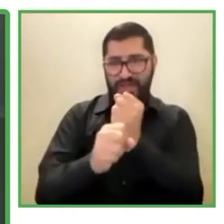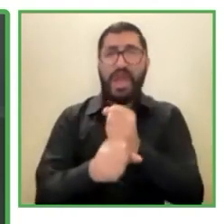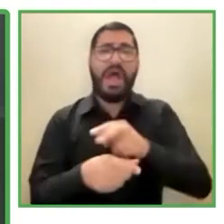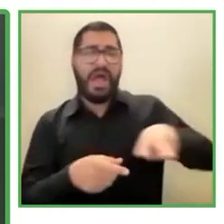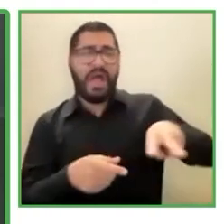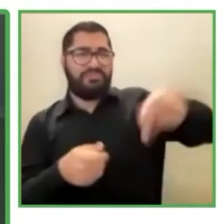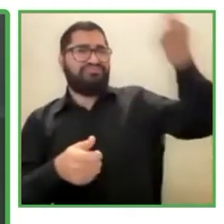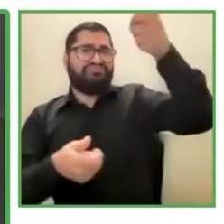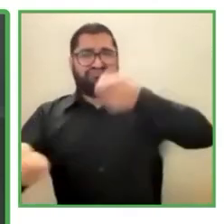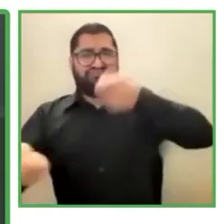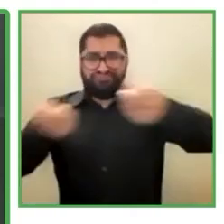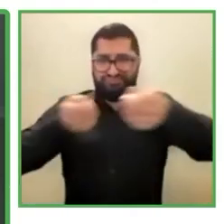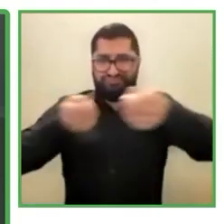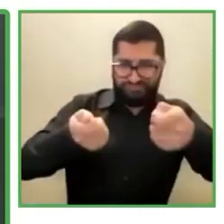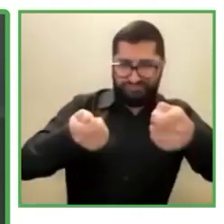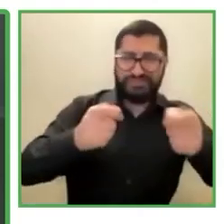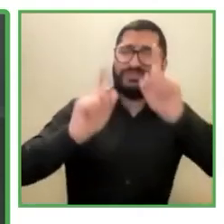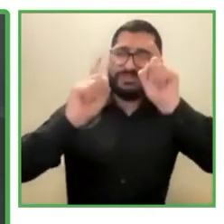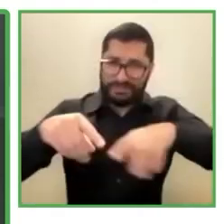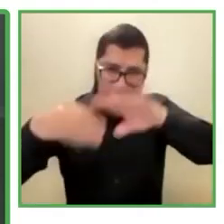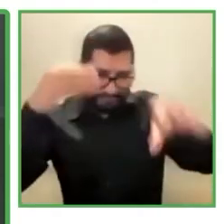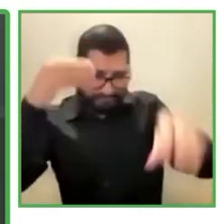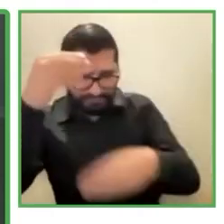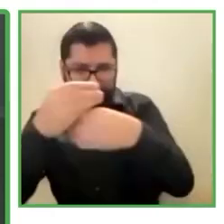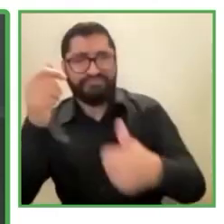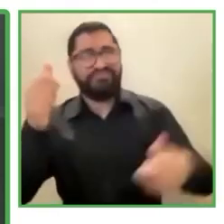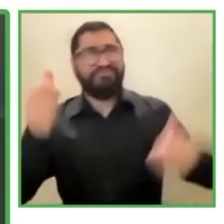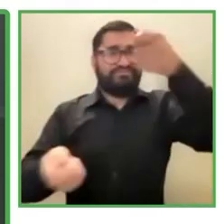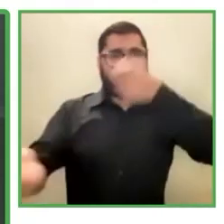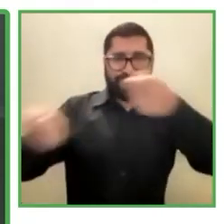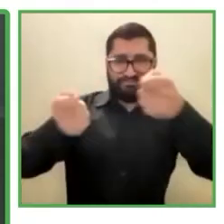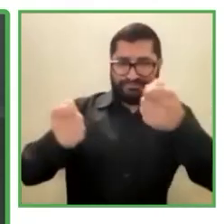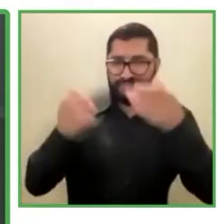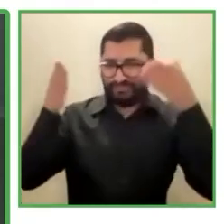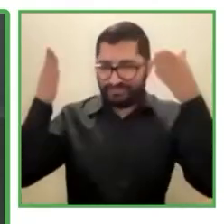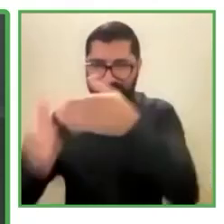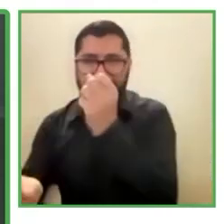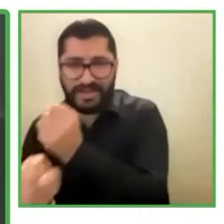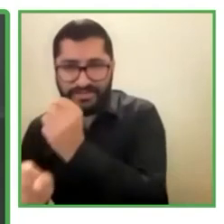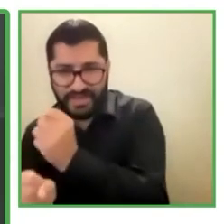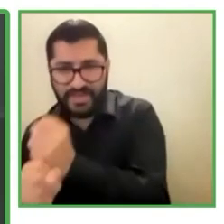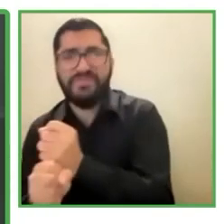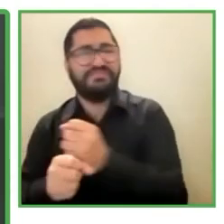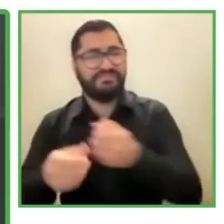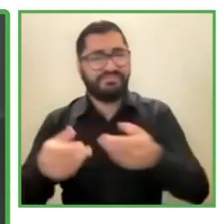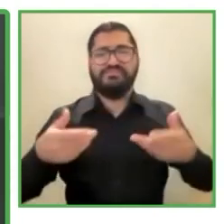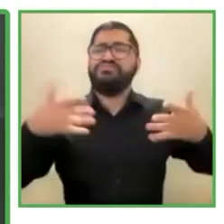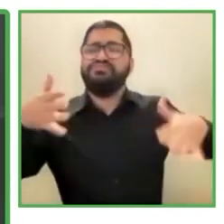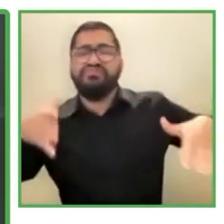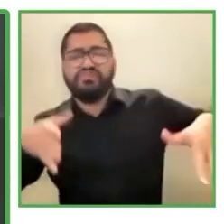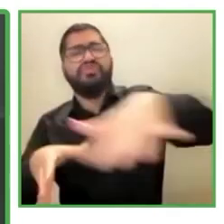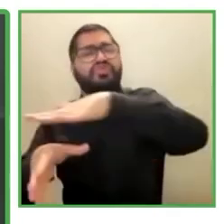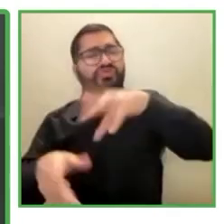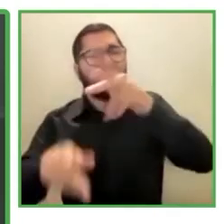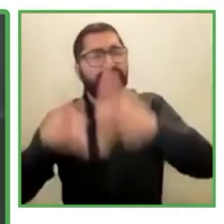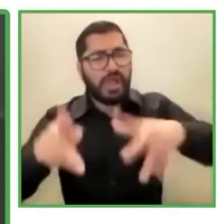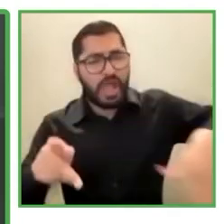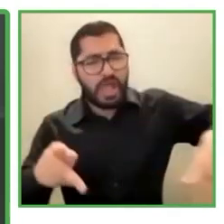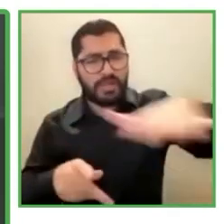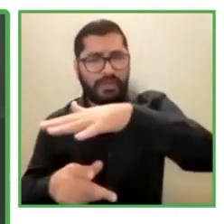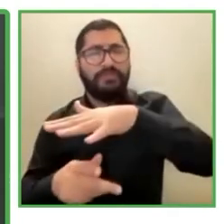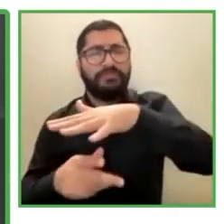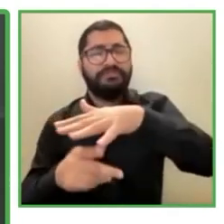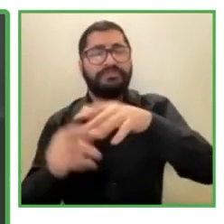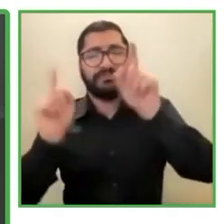la inspección laboral, la seguridad social, como también las regulaciones sobre las relaciones de trabajo,